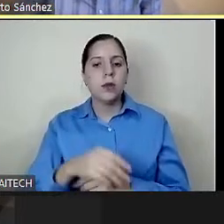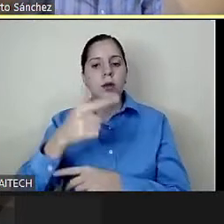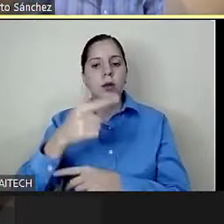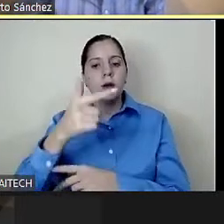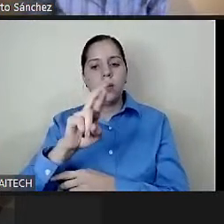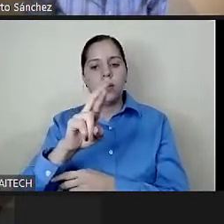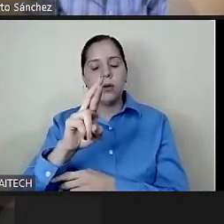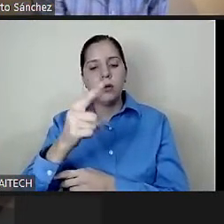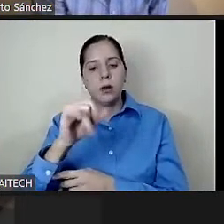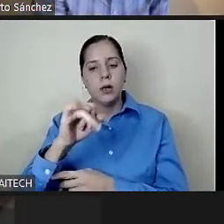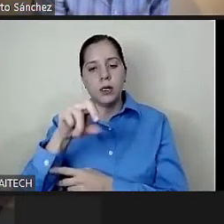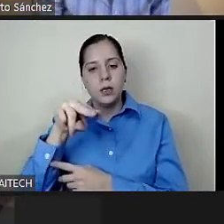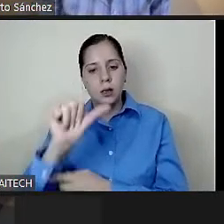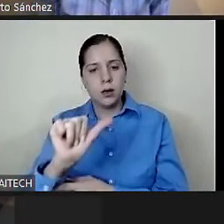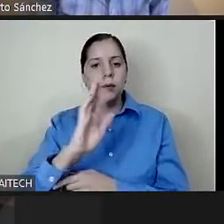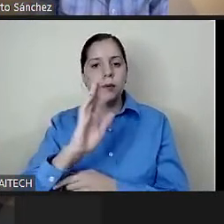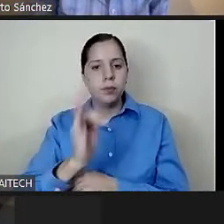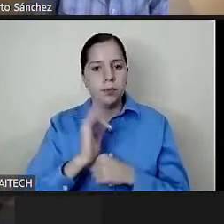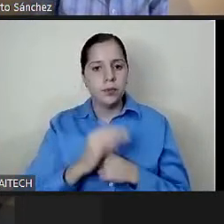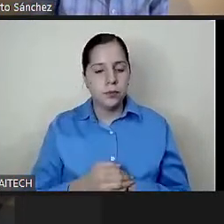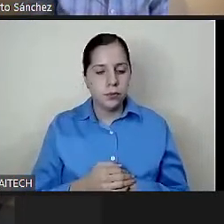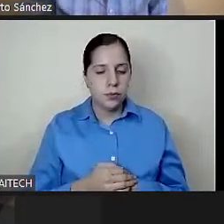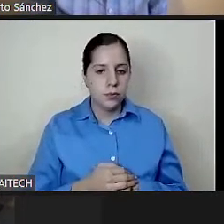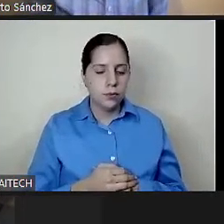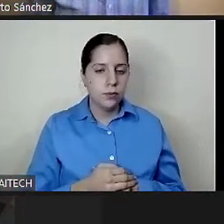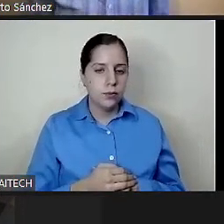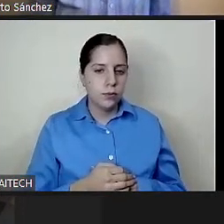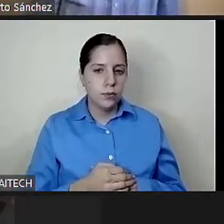Ávila Silva. A favor.